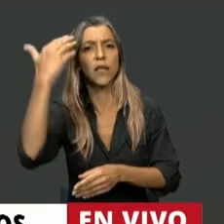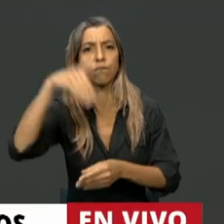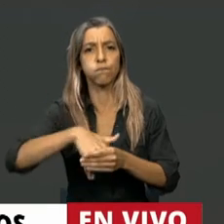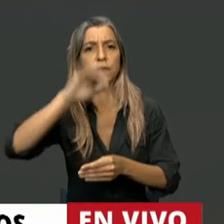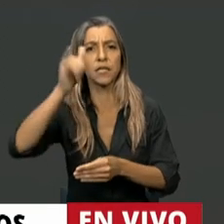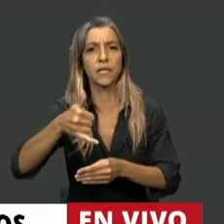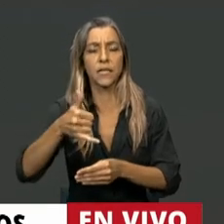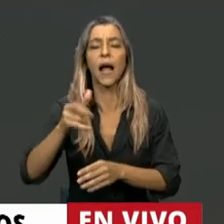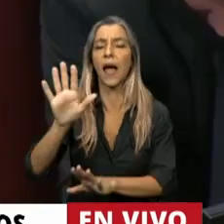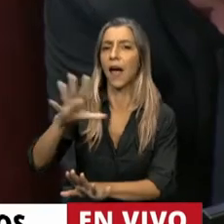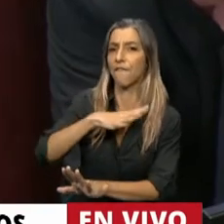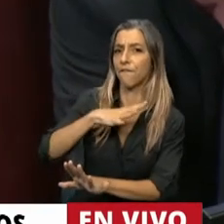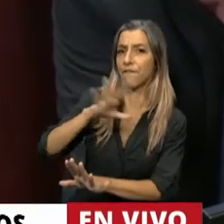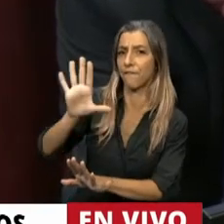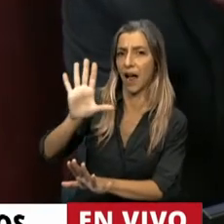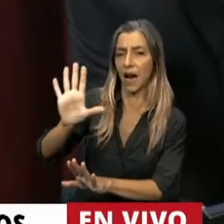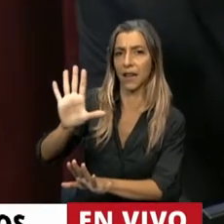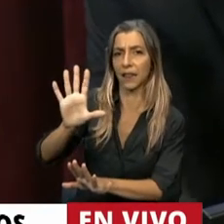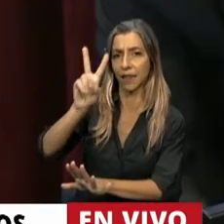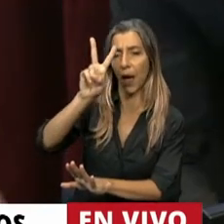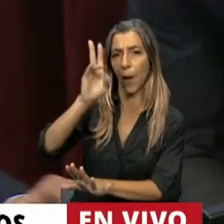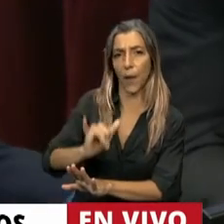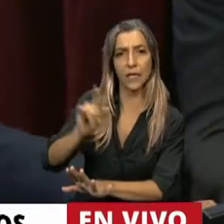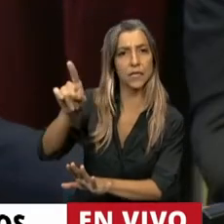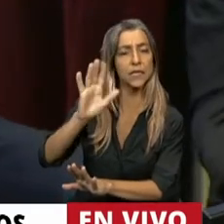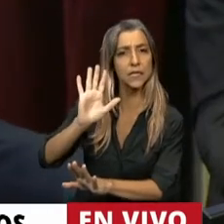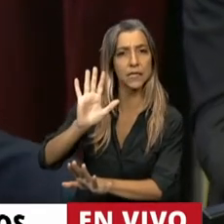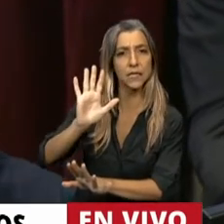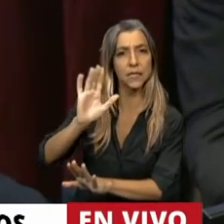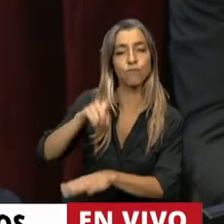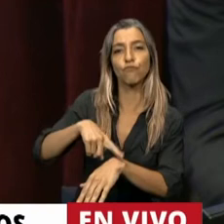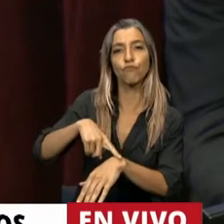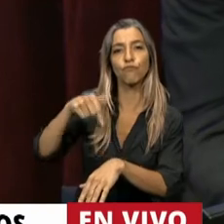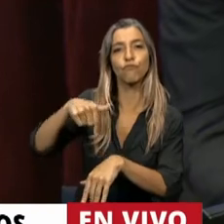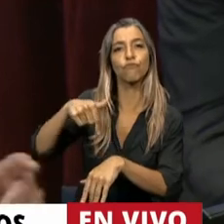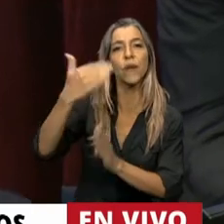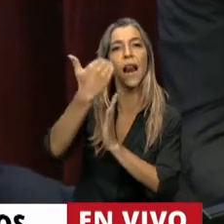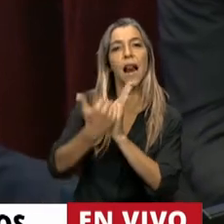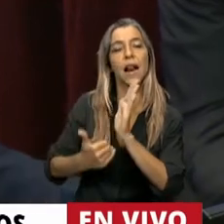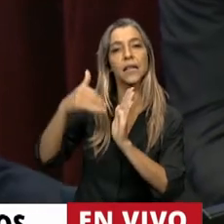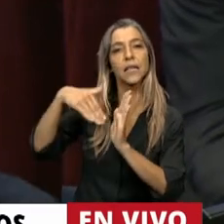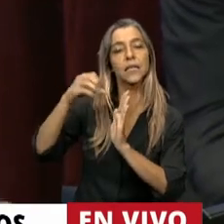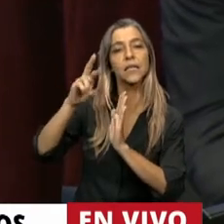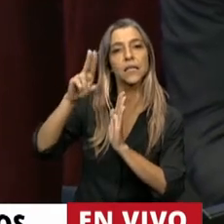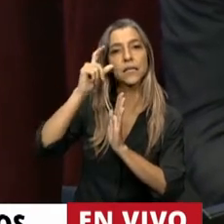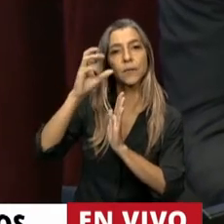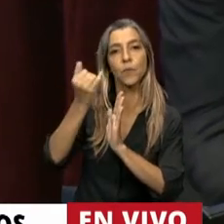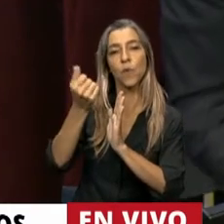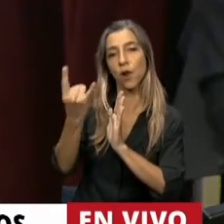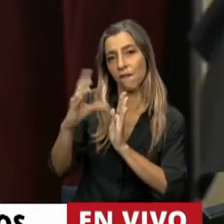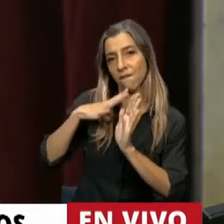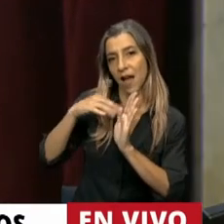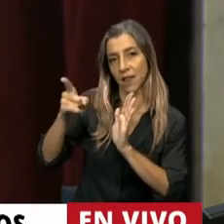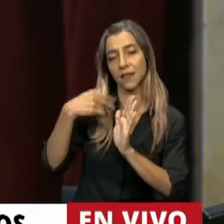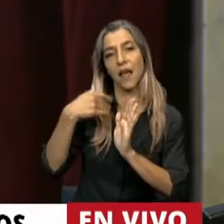todavía no llegamos gente más que estamos en moisés amoroso diputada